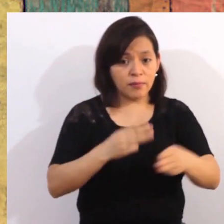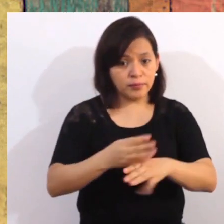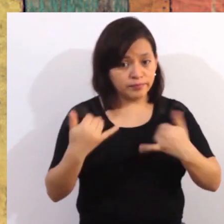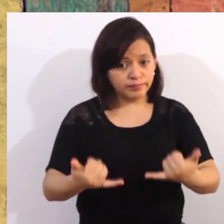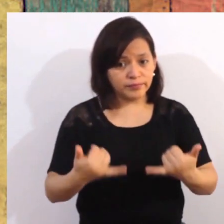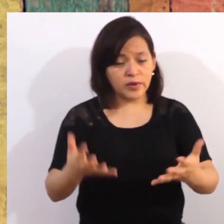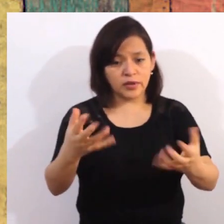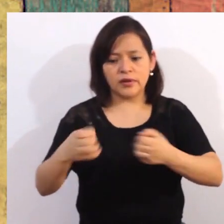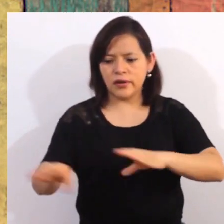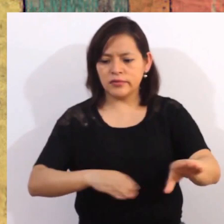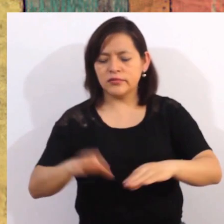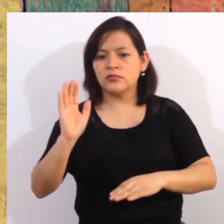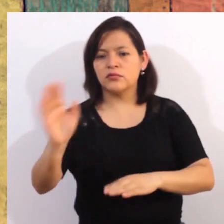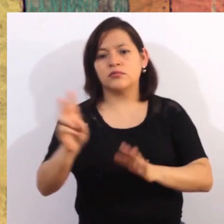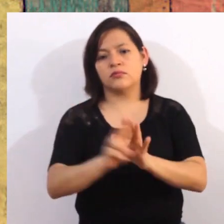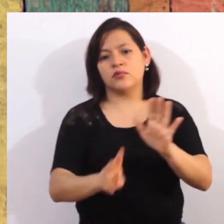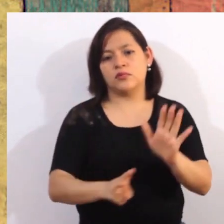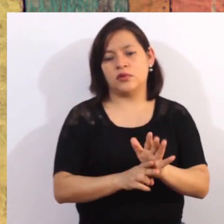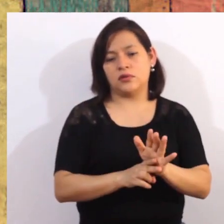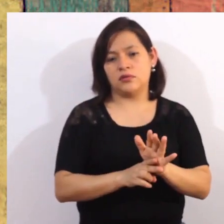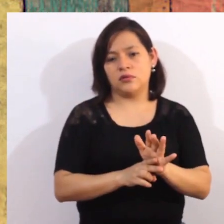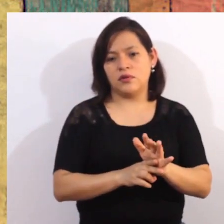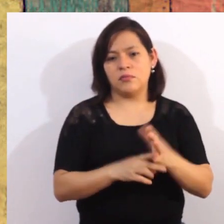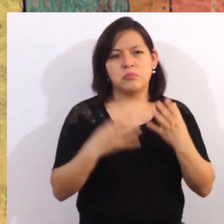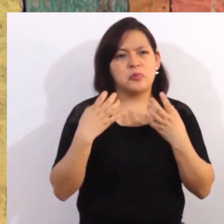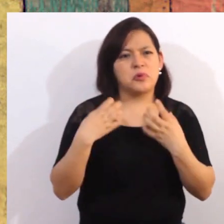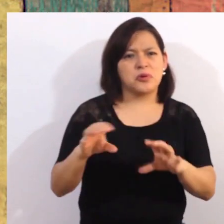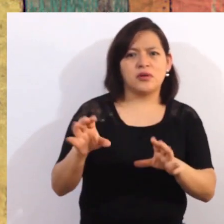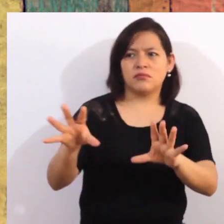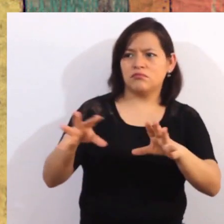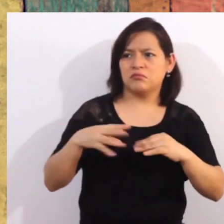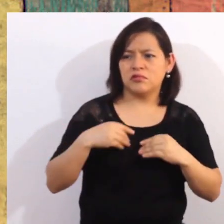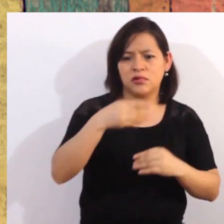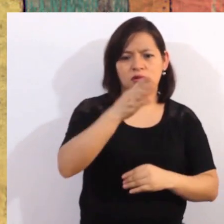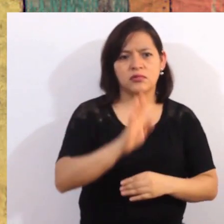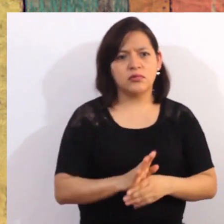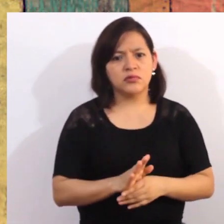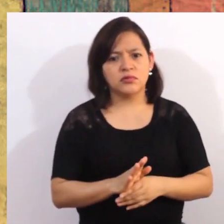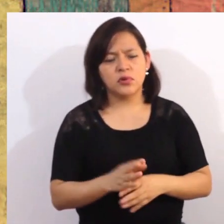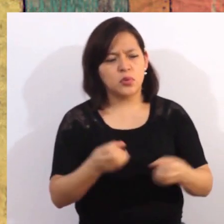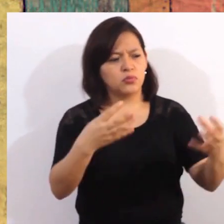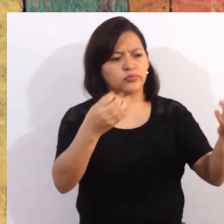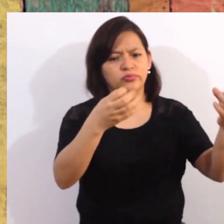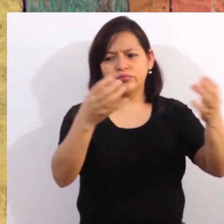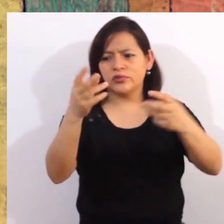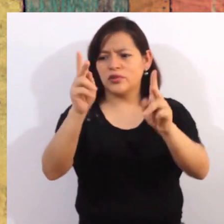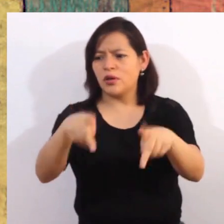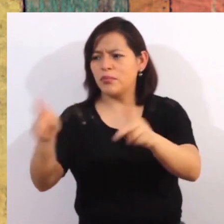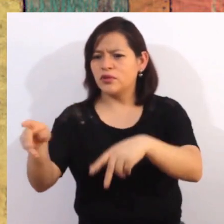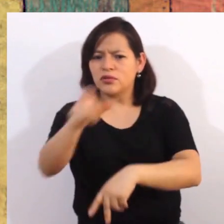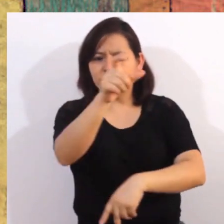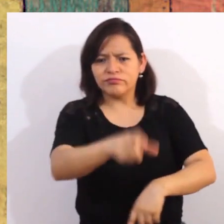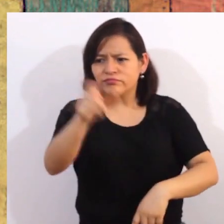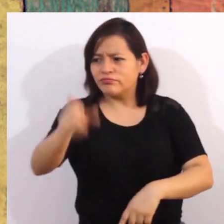día. Hacer su voluntad. Que no haya nada ni nadie quien rija y dirija sus pasos. ¿Cuánta